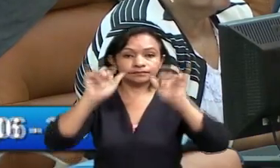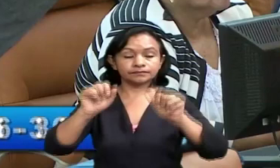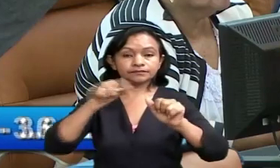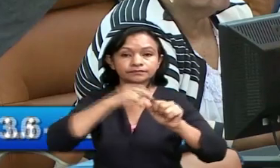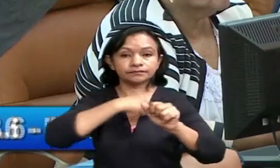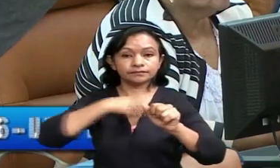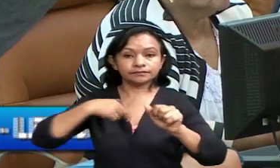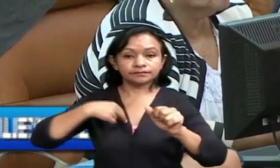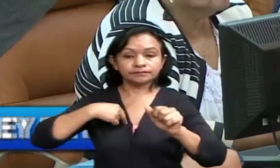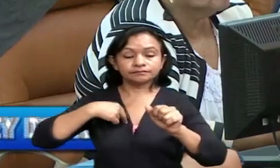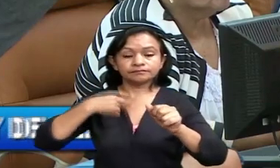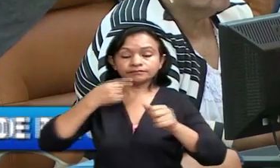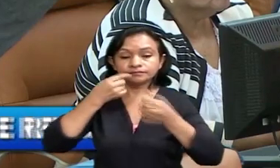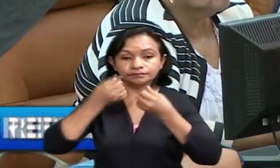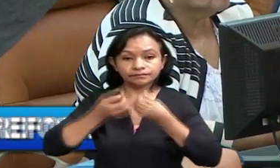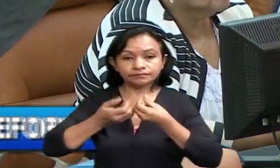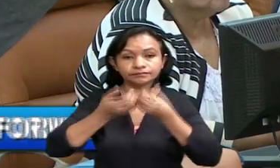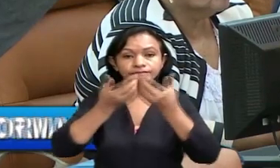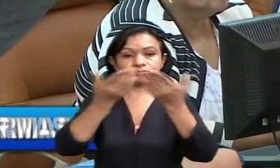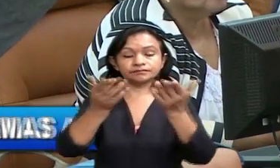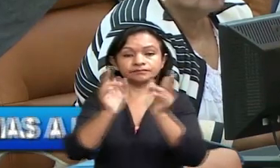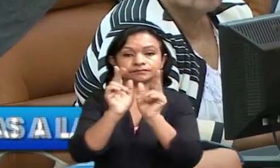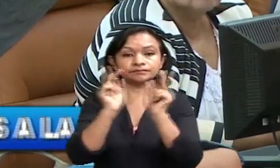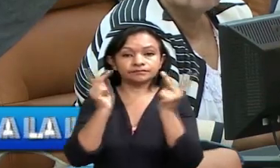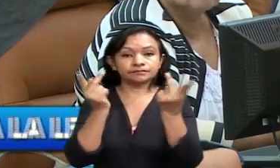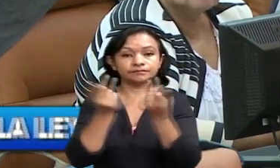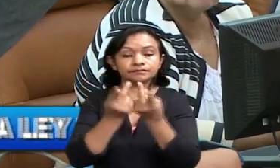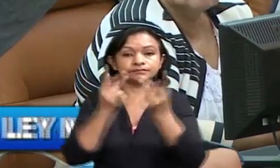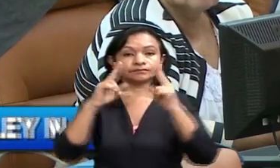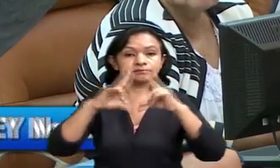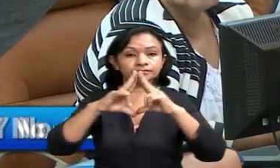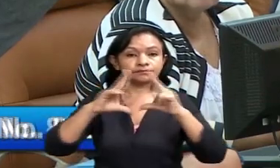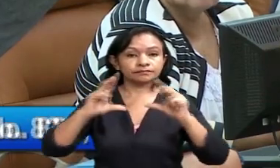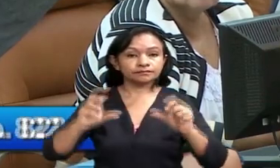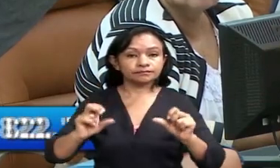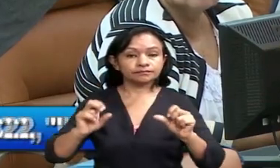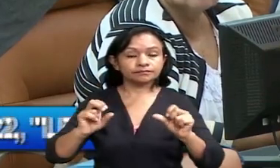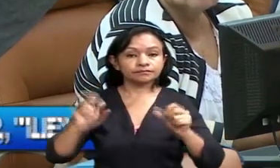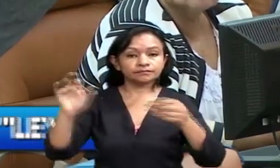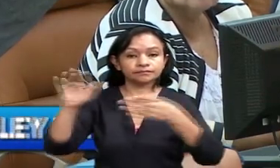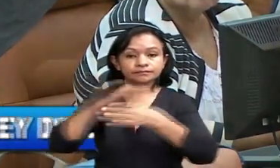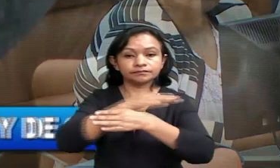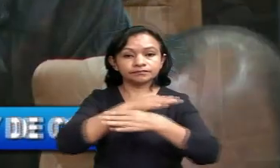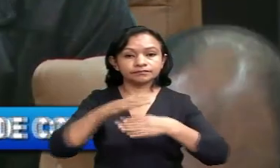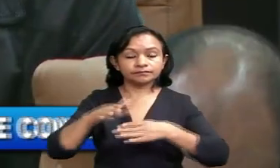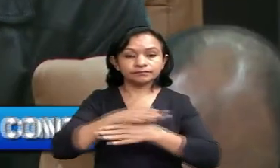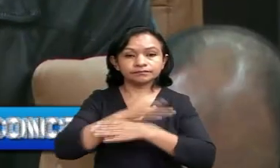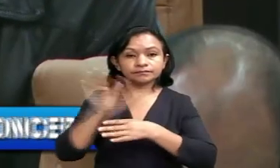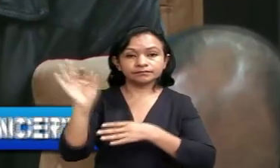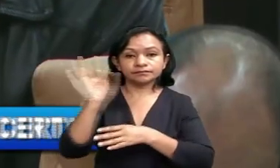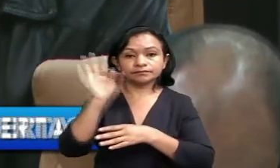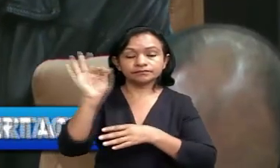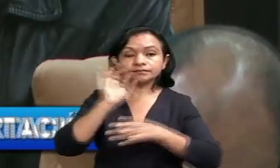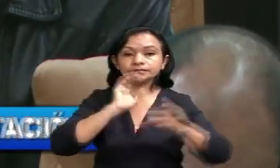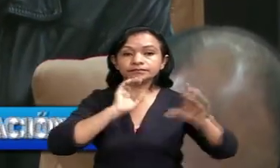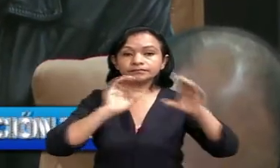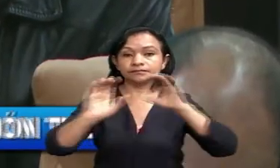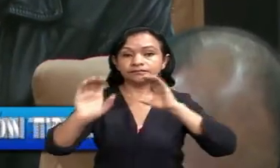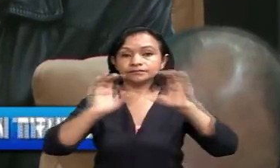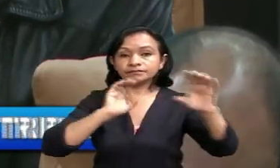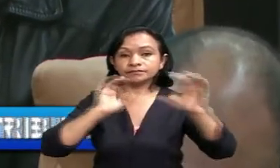venido transmitiendo al pueblo de Nicaragua a través de los diferentes medios de